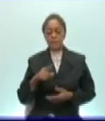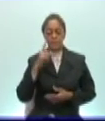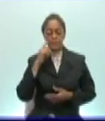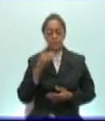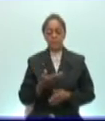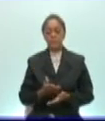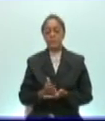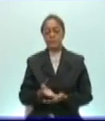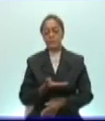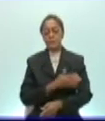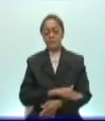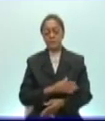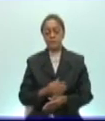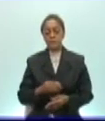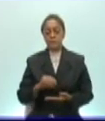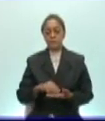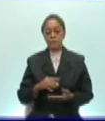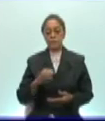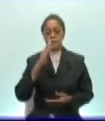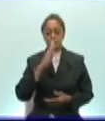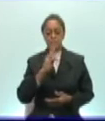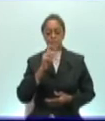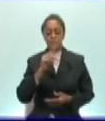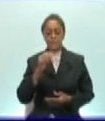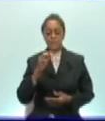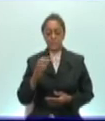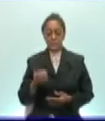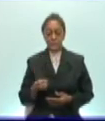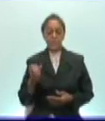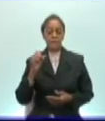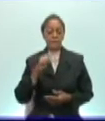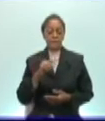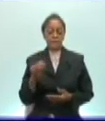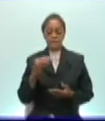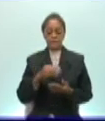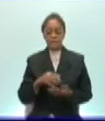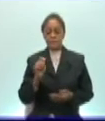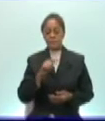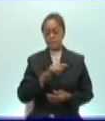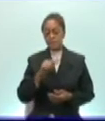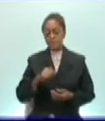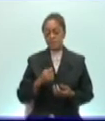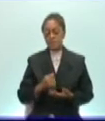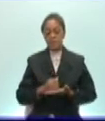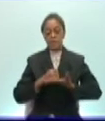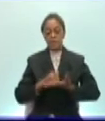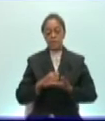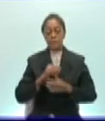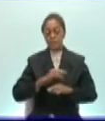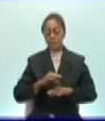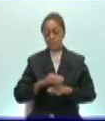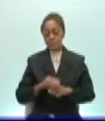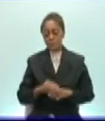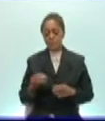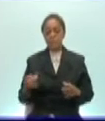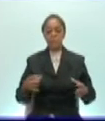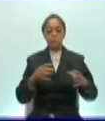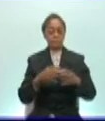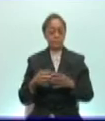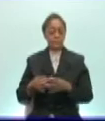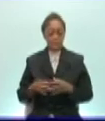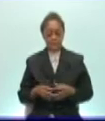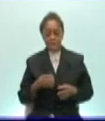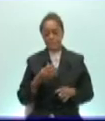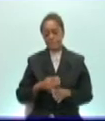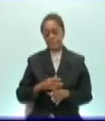clases anteriores, donde Valeriano Weyler, con el objetivo de evitar el apoyo de los campesinos a la guerra, reconcentró a los campesinos en